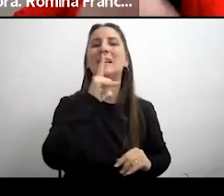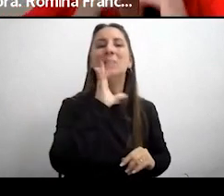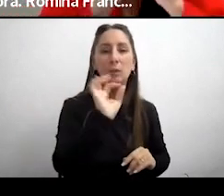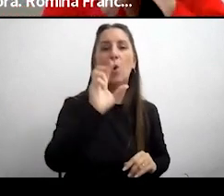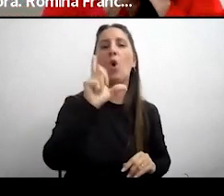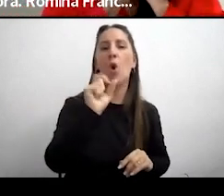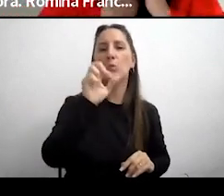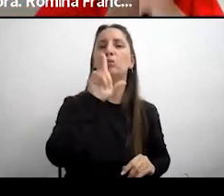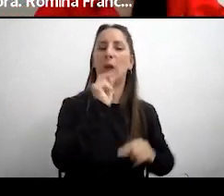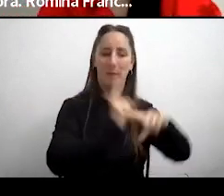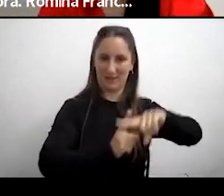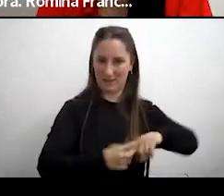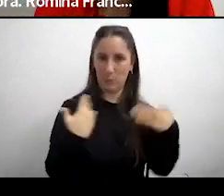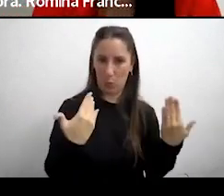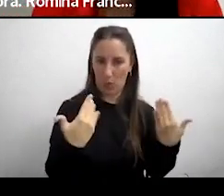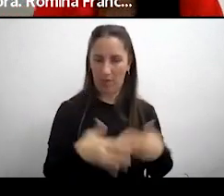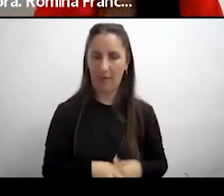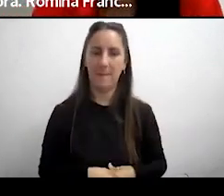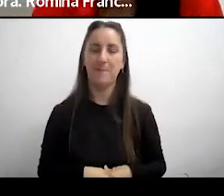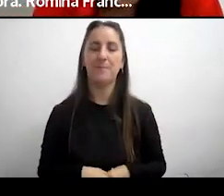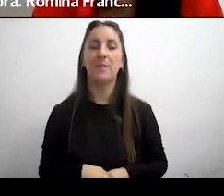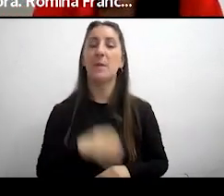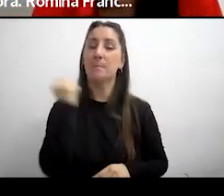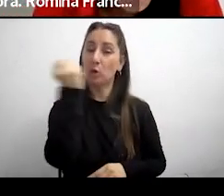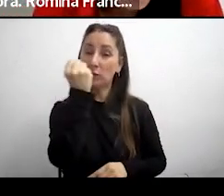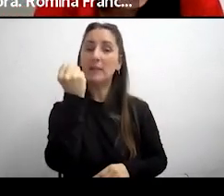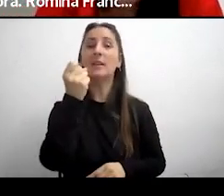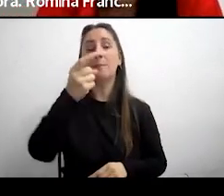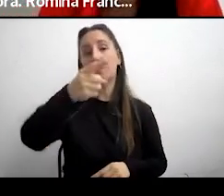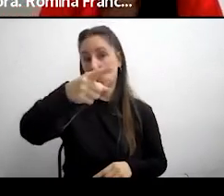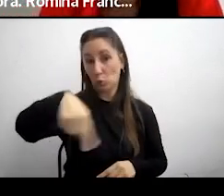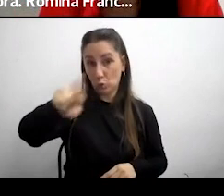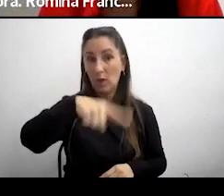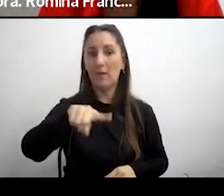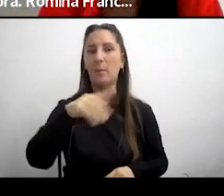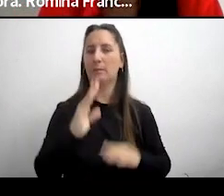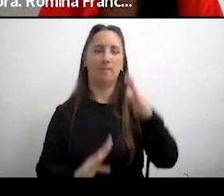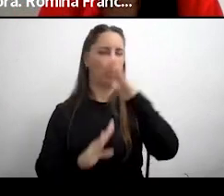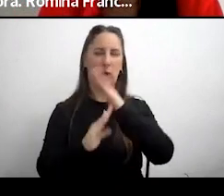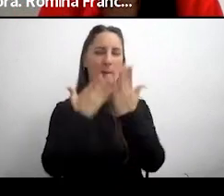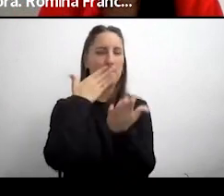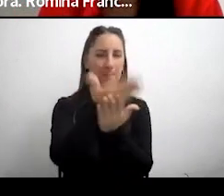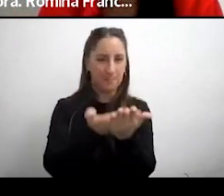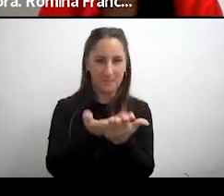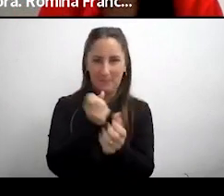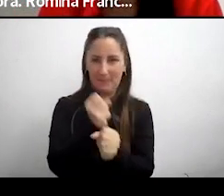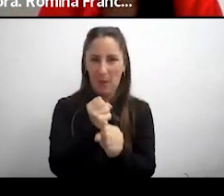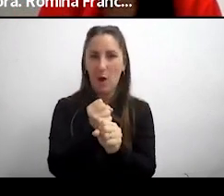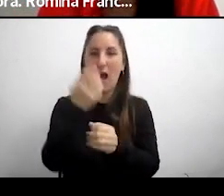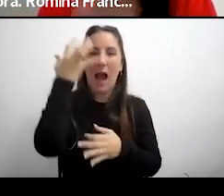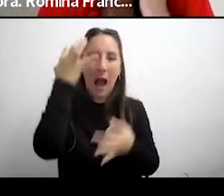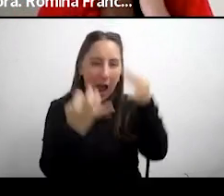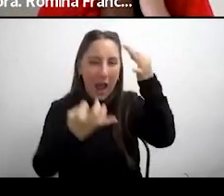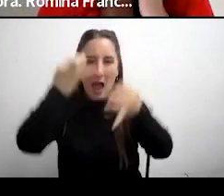lo clave es que ustedes también, por eso es clave el papel de trabajo, analicen, porque esto va a estar